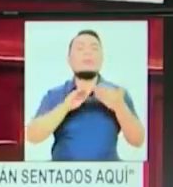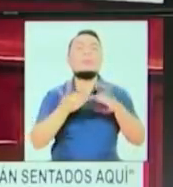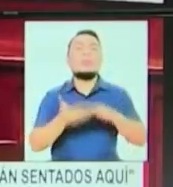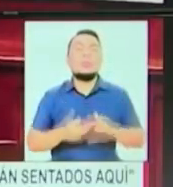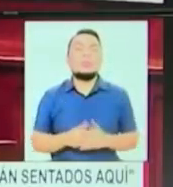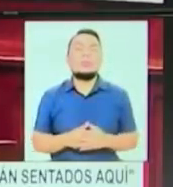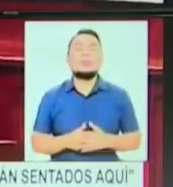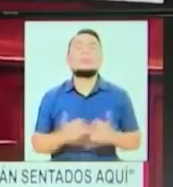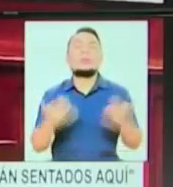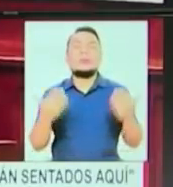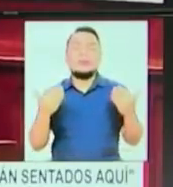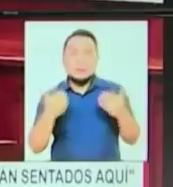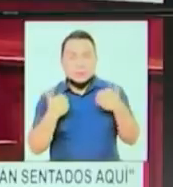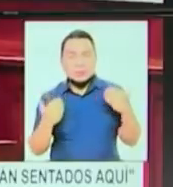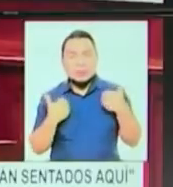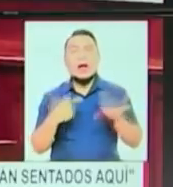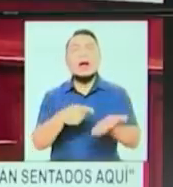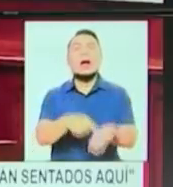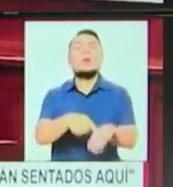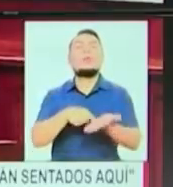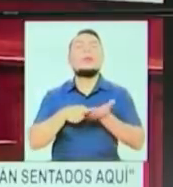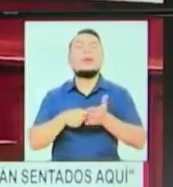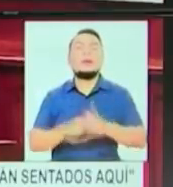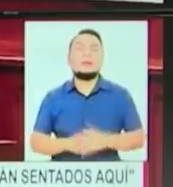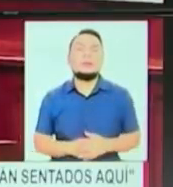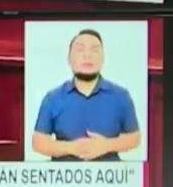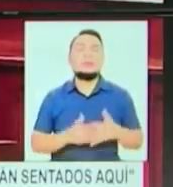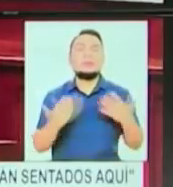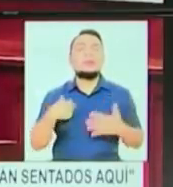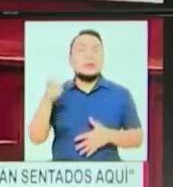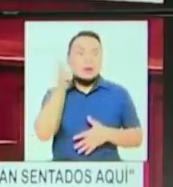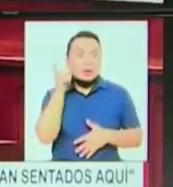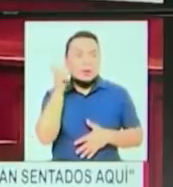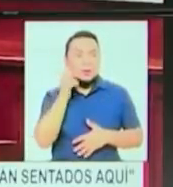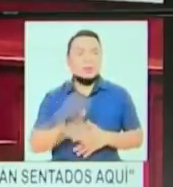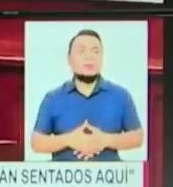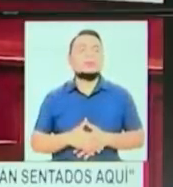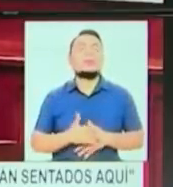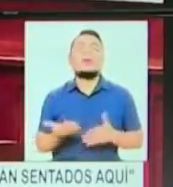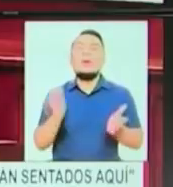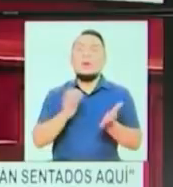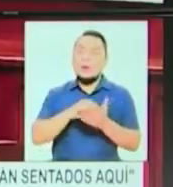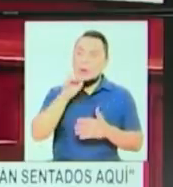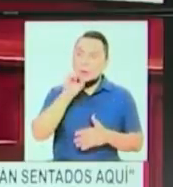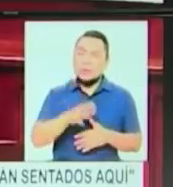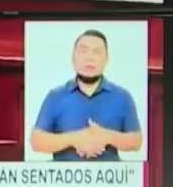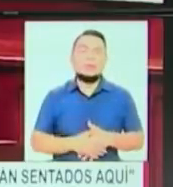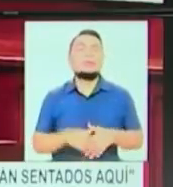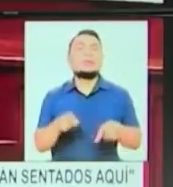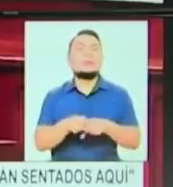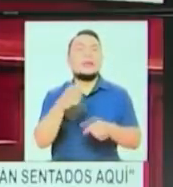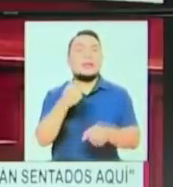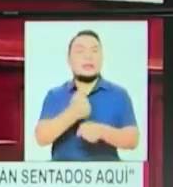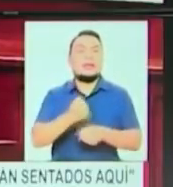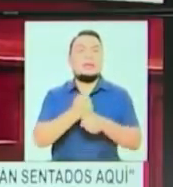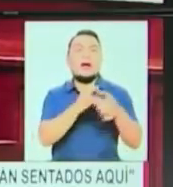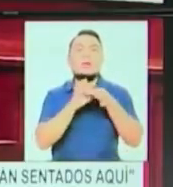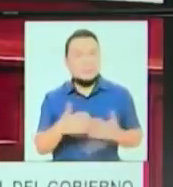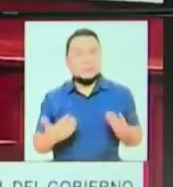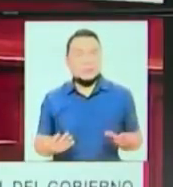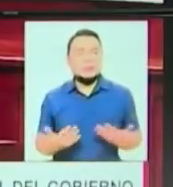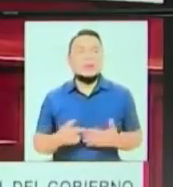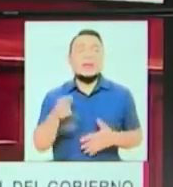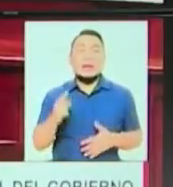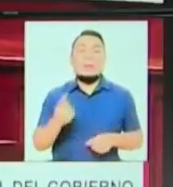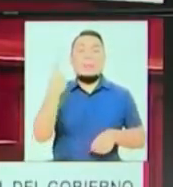como Starbucks, así, ¡pac! Y te traen puro genérico de Estados Unidos a Perú y te repletan el mercado genérico.